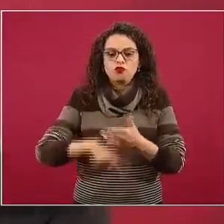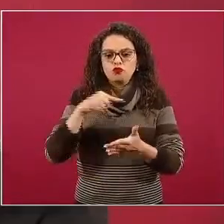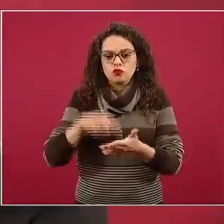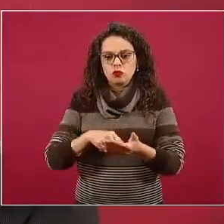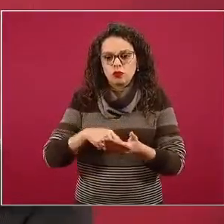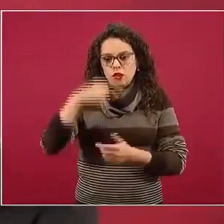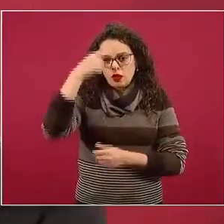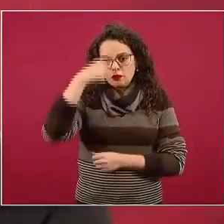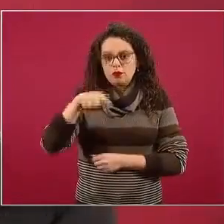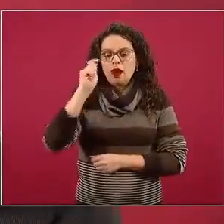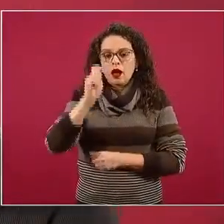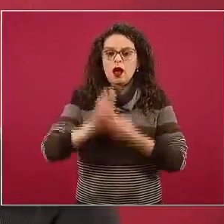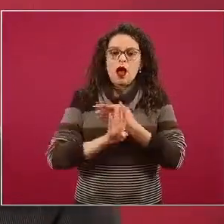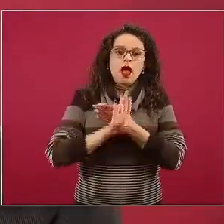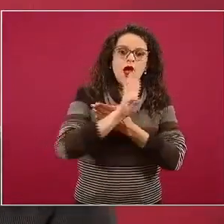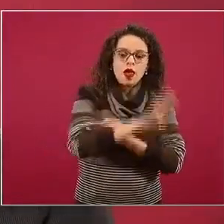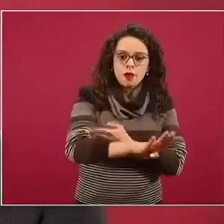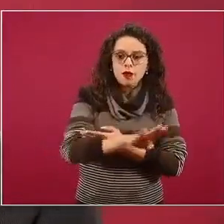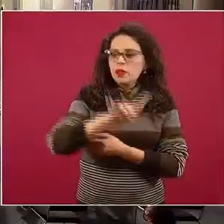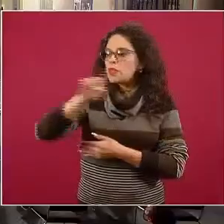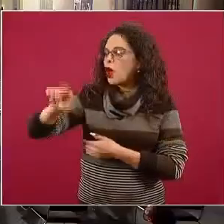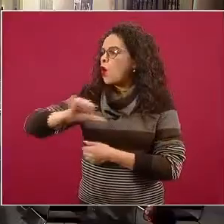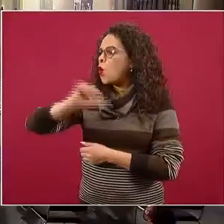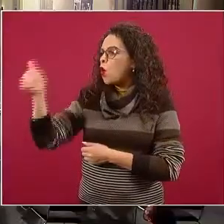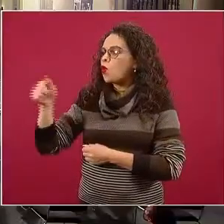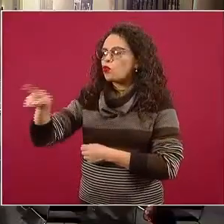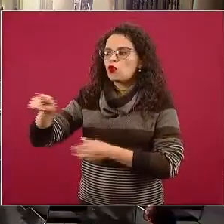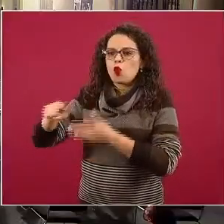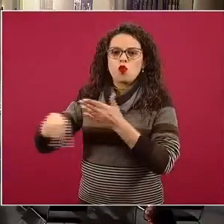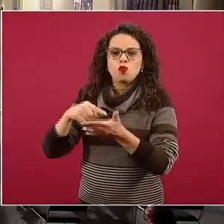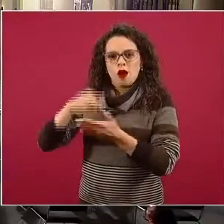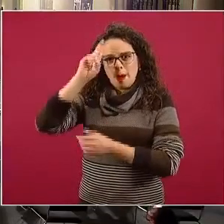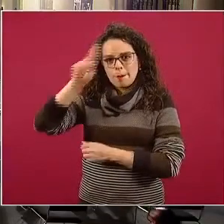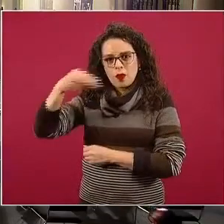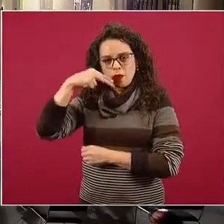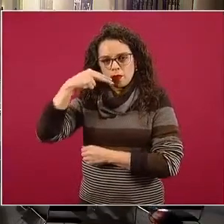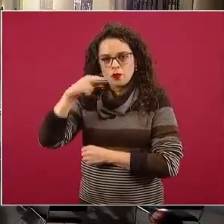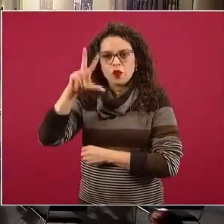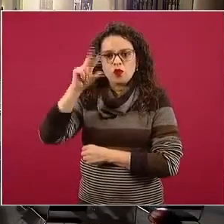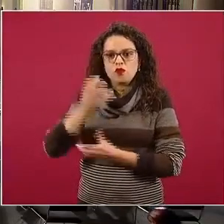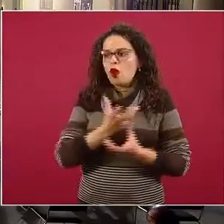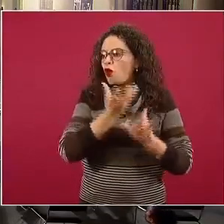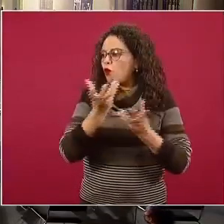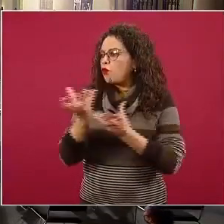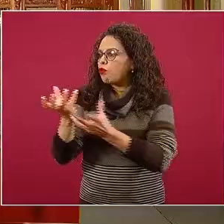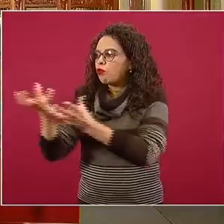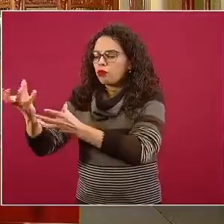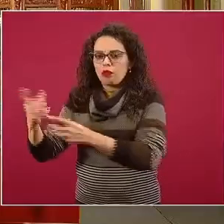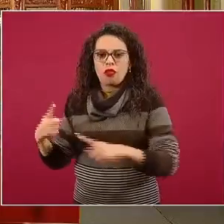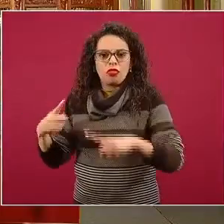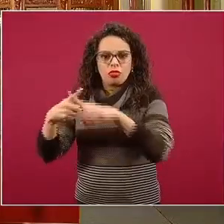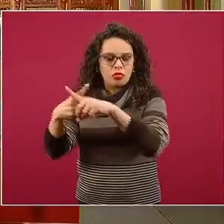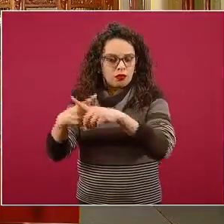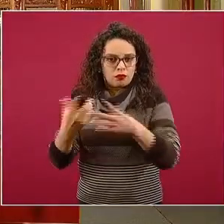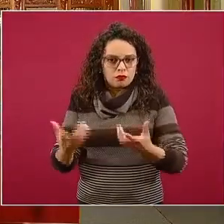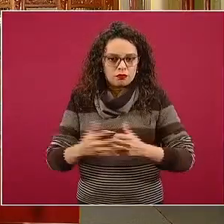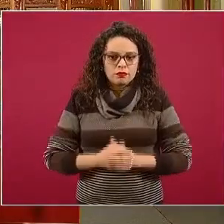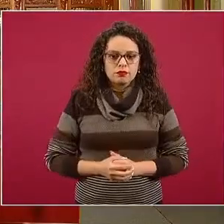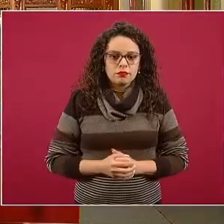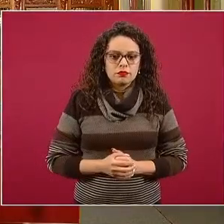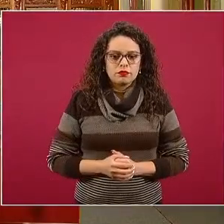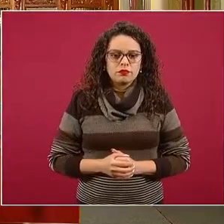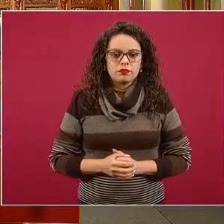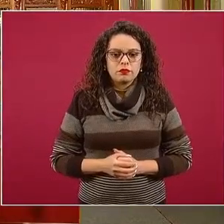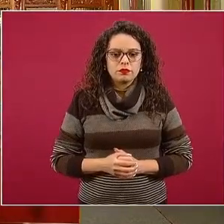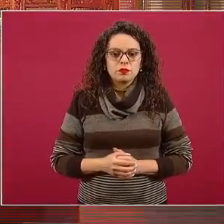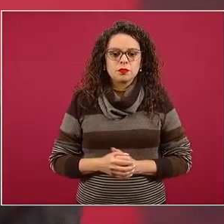que se contaminen las áreas de libres de humo con las áreas donde se permite todavía